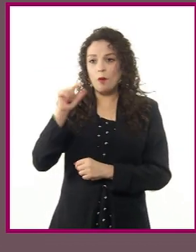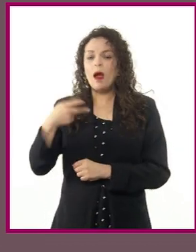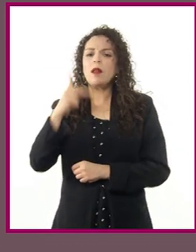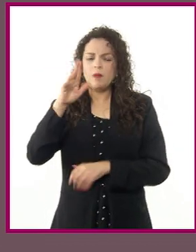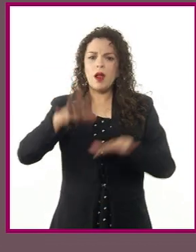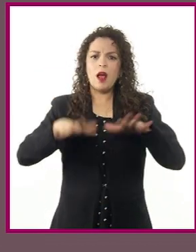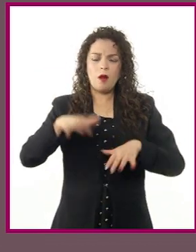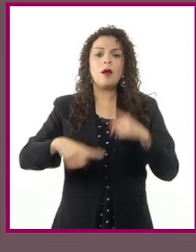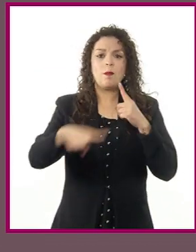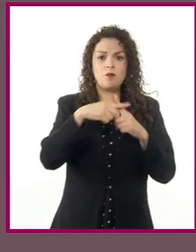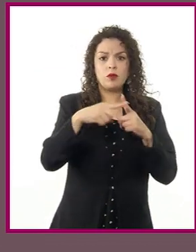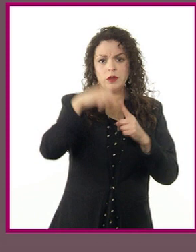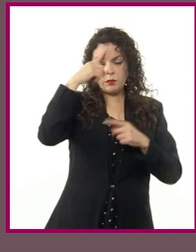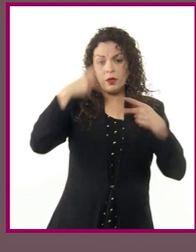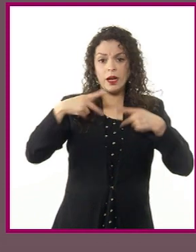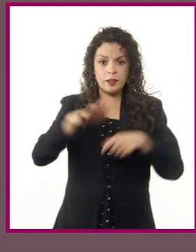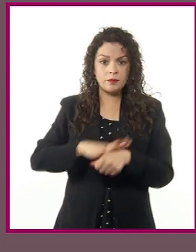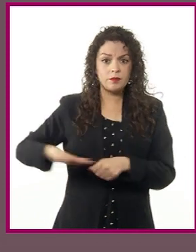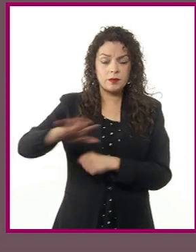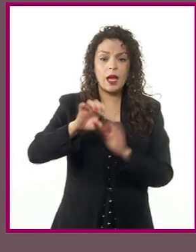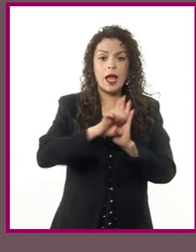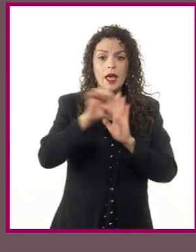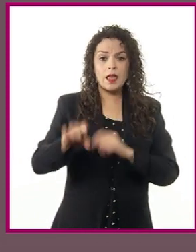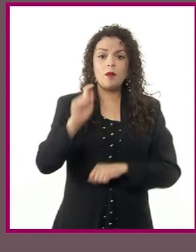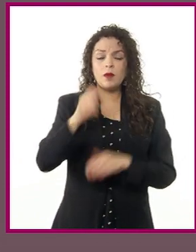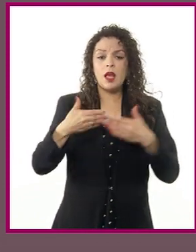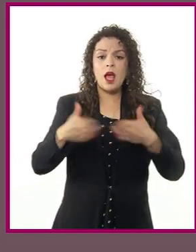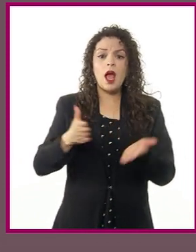positivos para la población, tales como el acceso de las